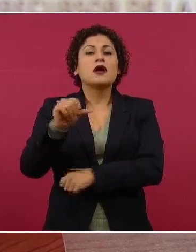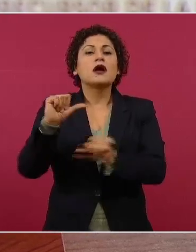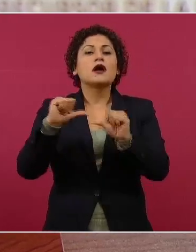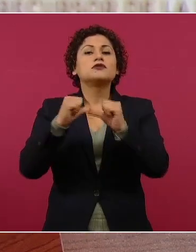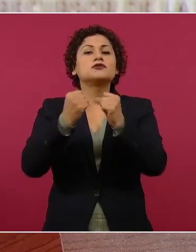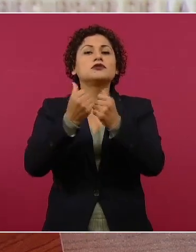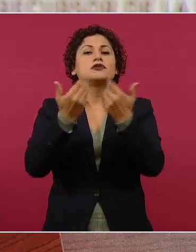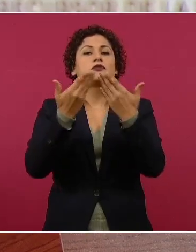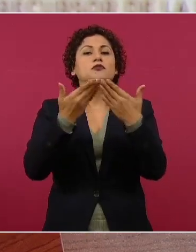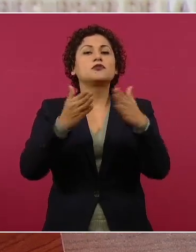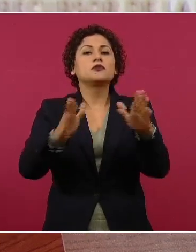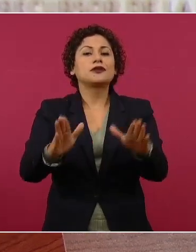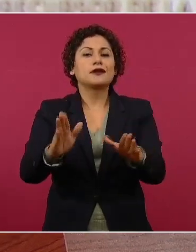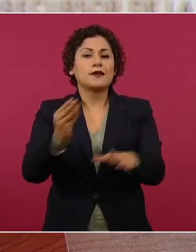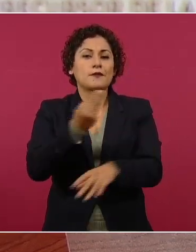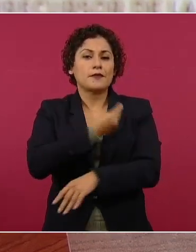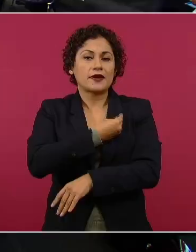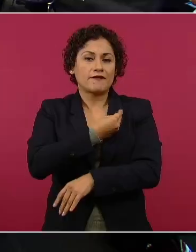famosos APPs,